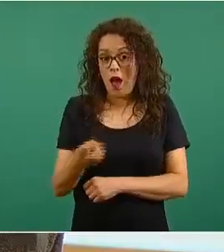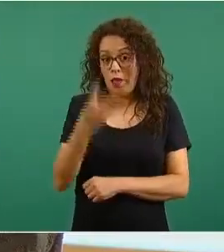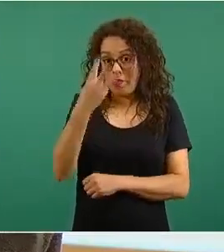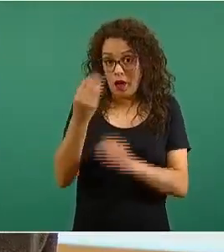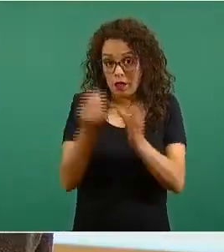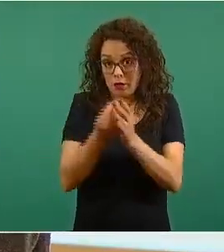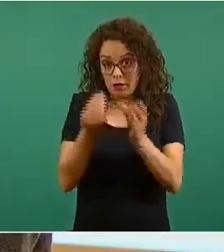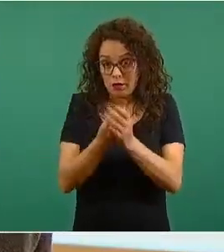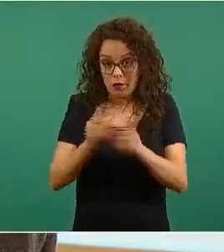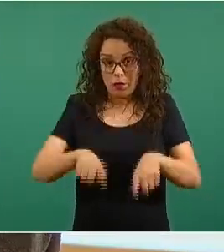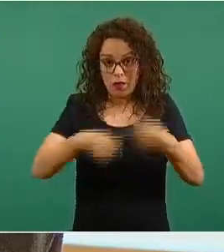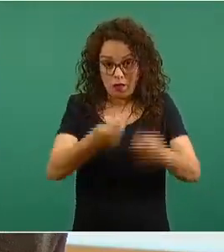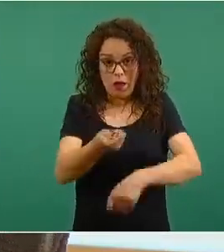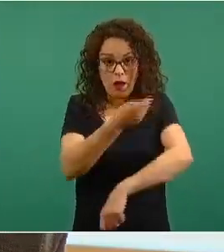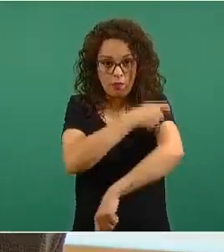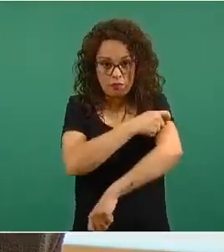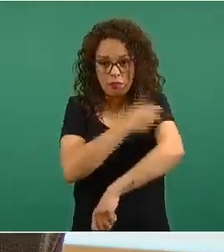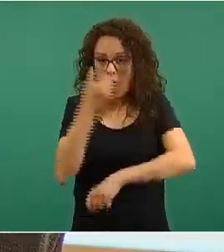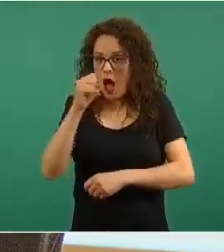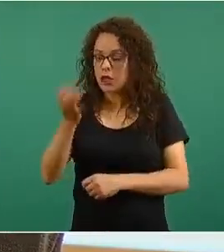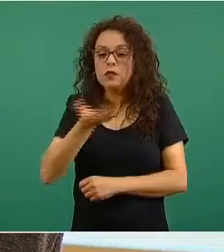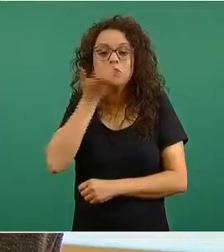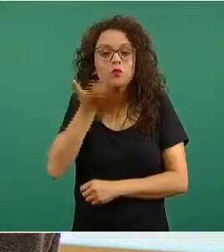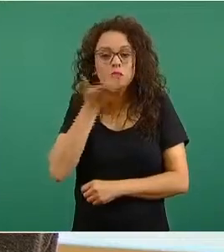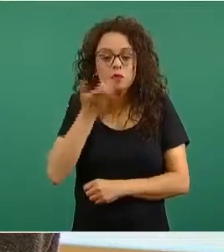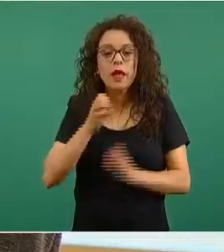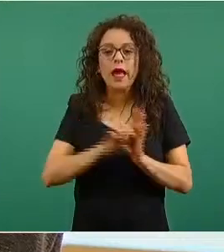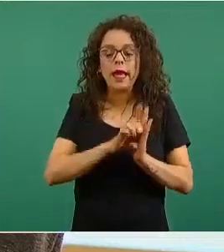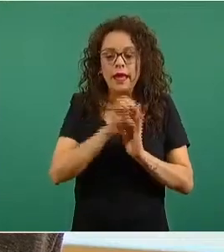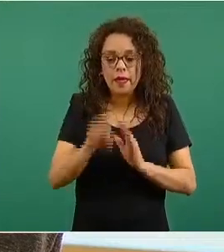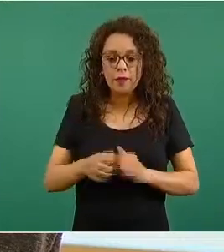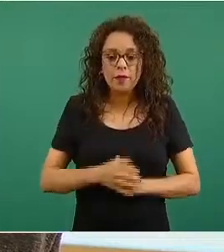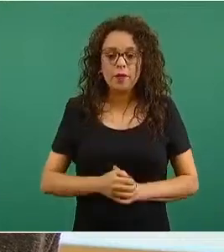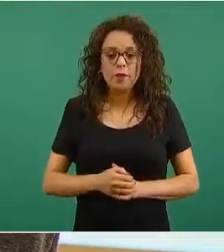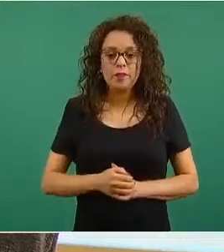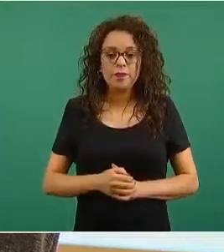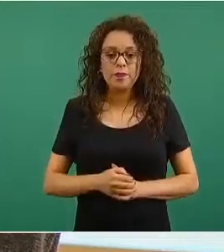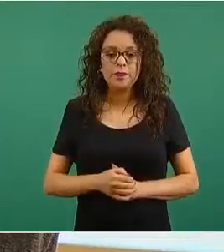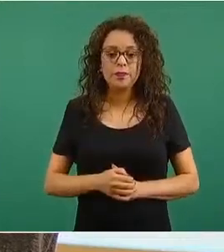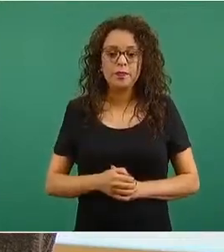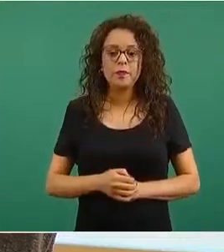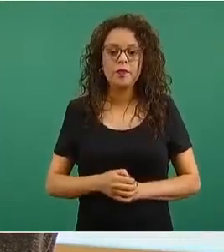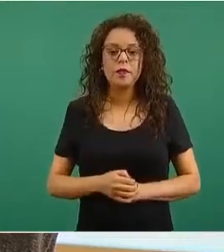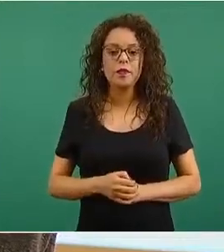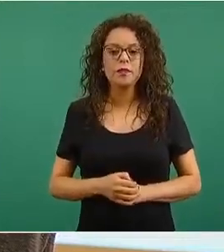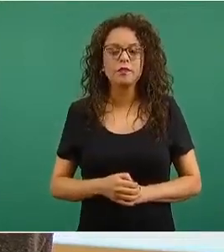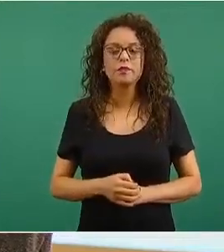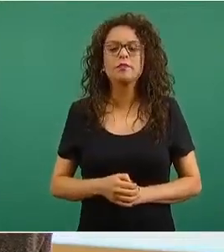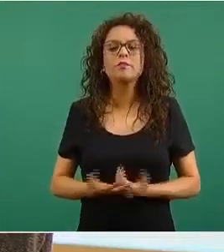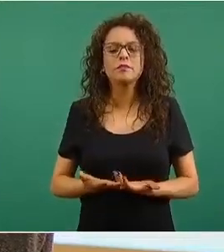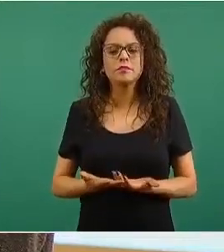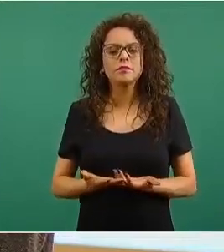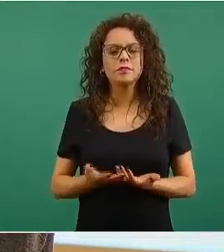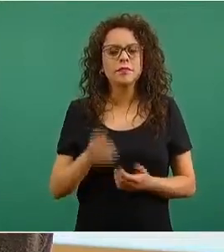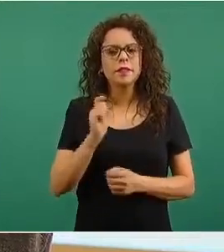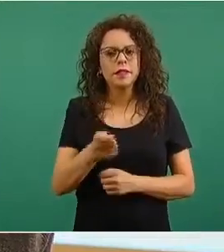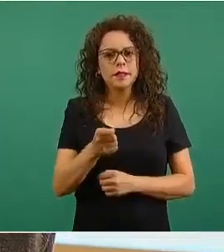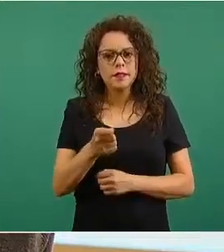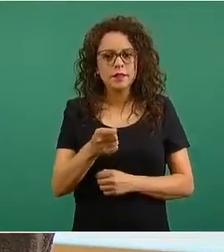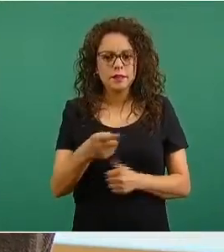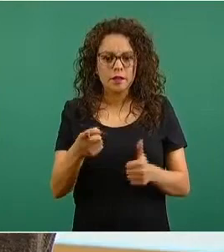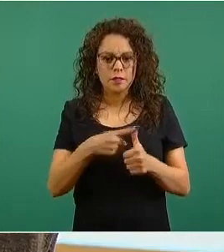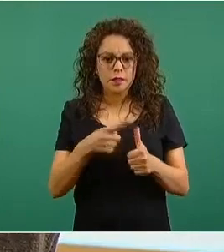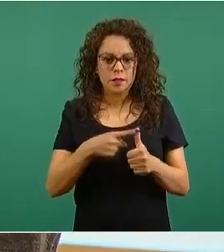vacuna en condiciones rutinarias. Son las unidades de salud, mayormente las de primer